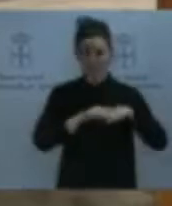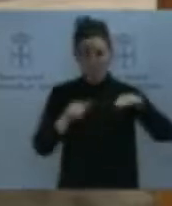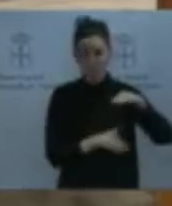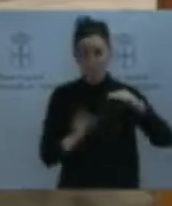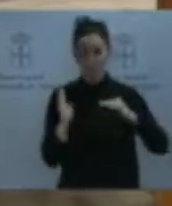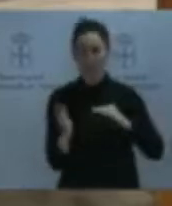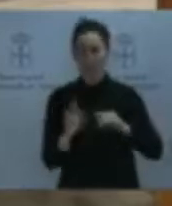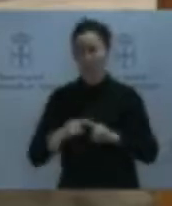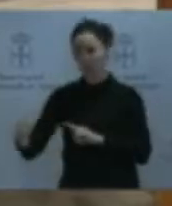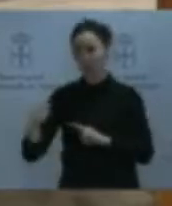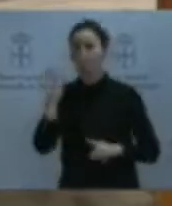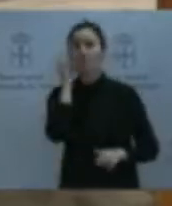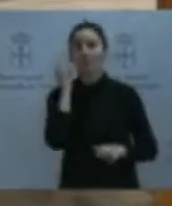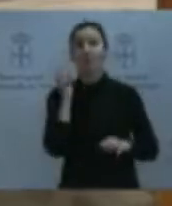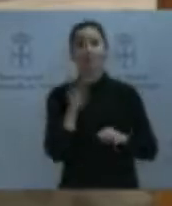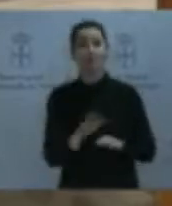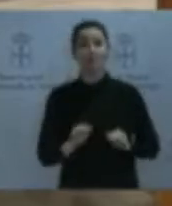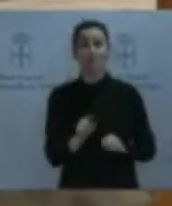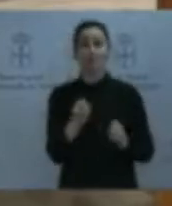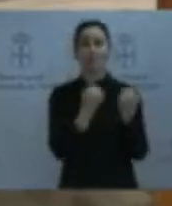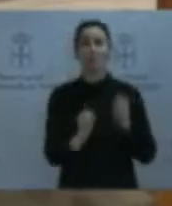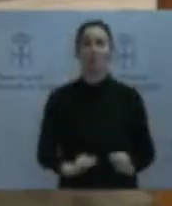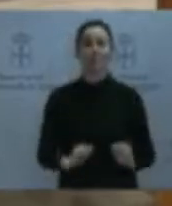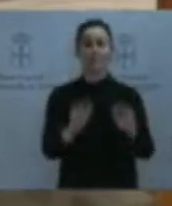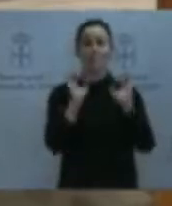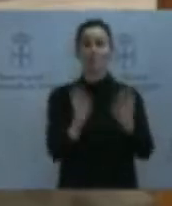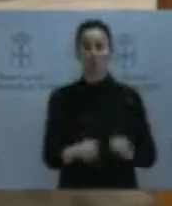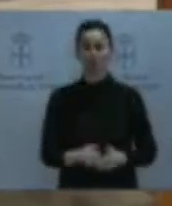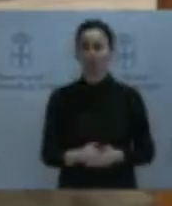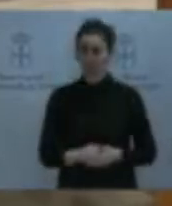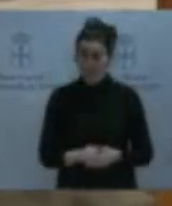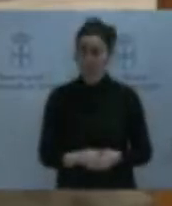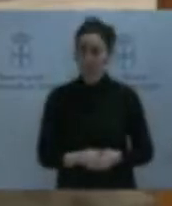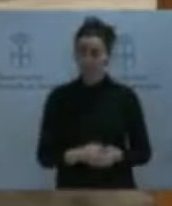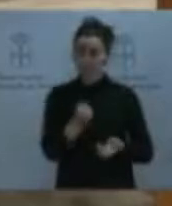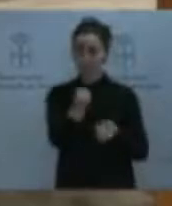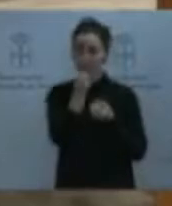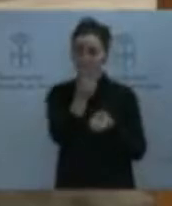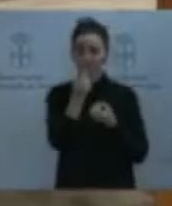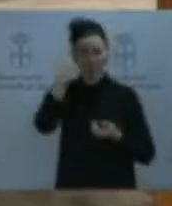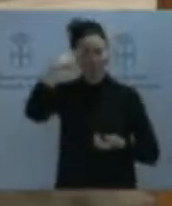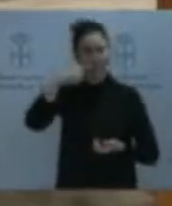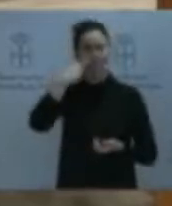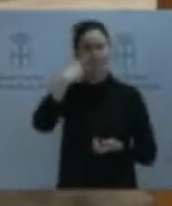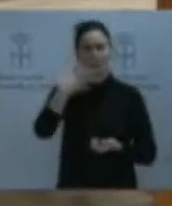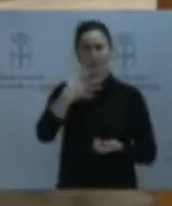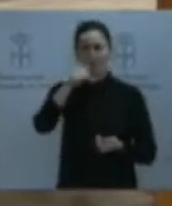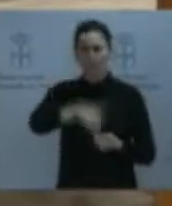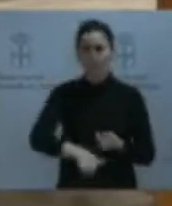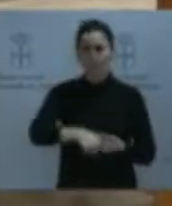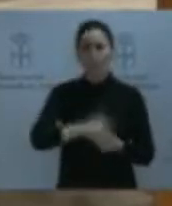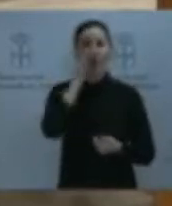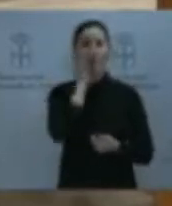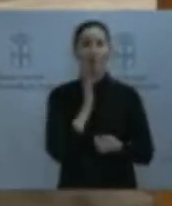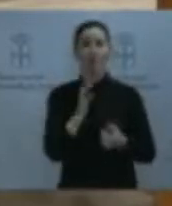mismo camino. Los datos son conocidos, pero merece la pena hoy, el día de la brecha salarial, que se recuerden: 37,8% la